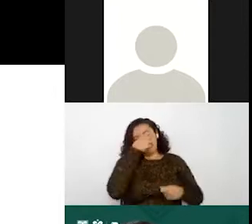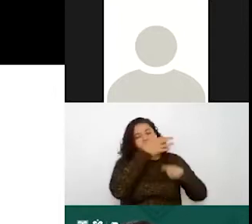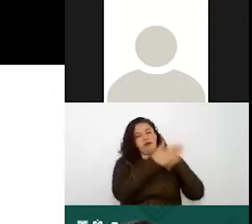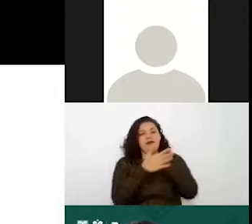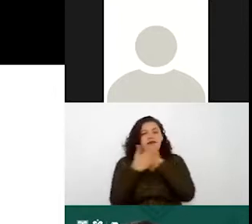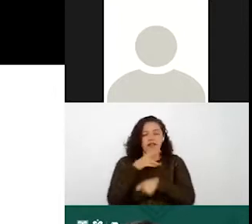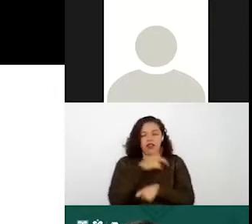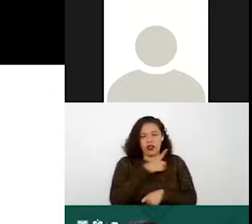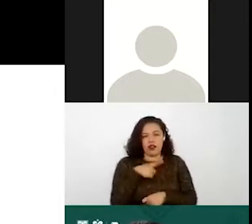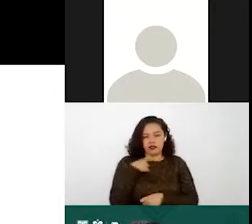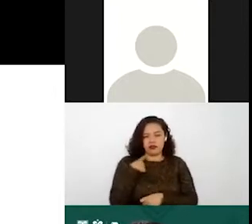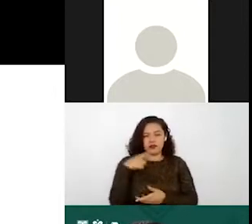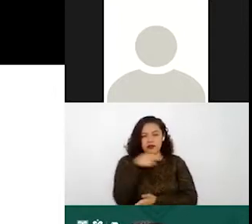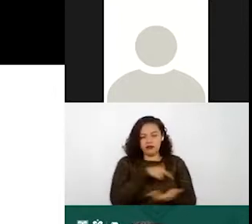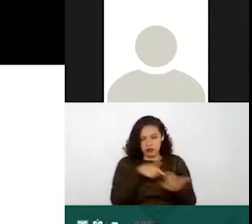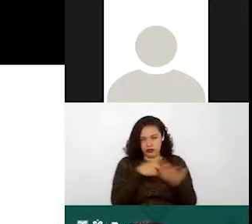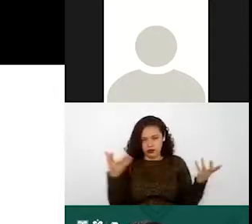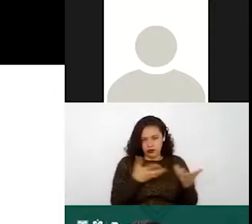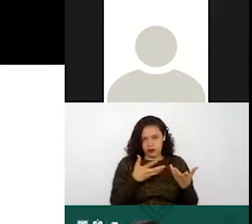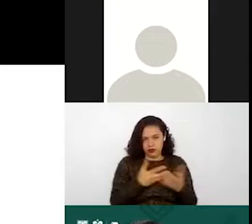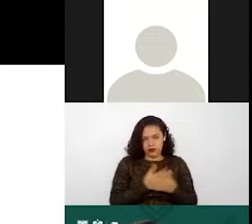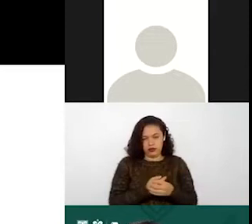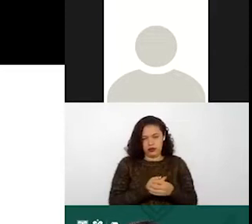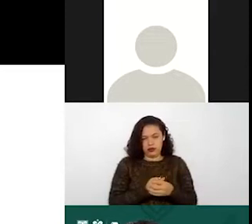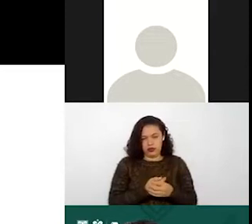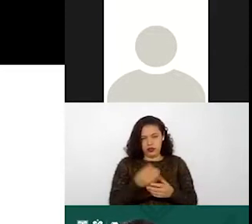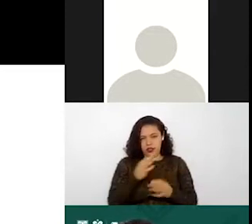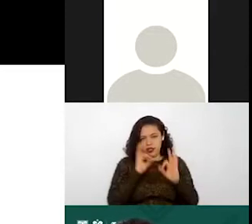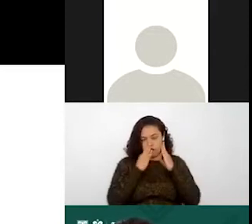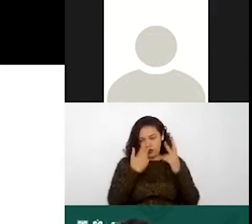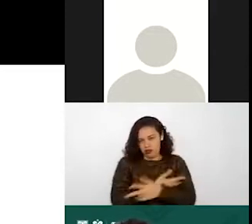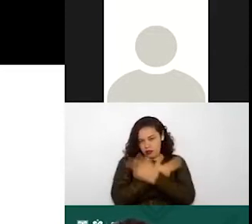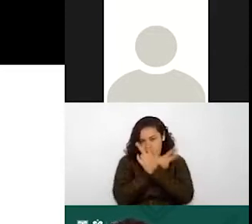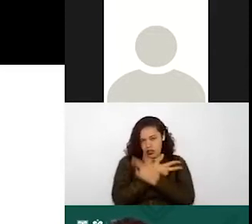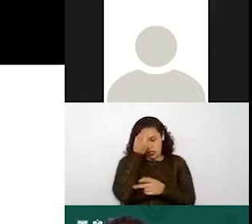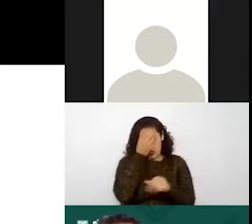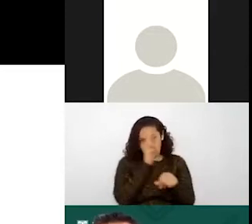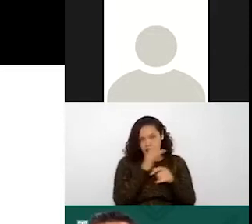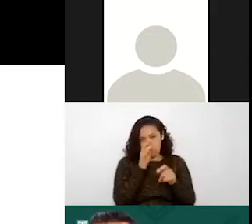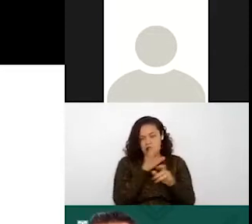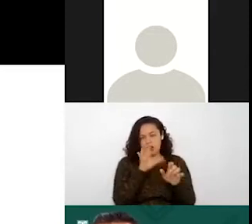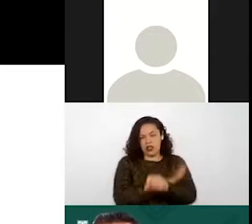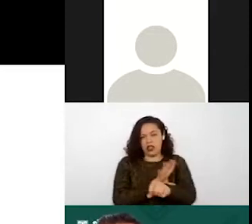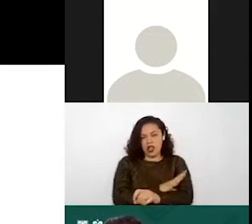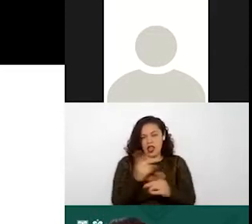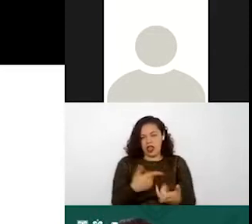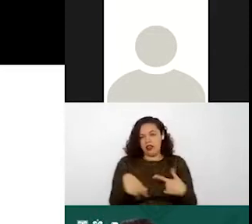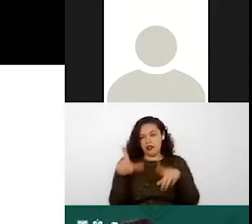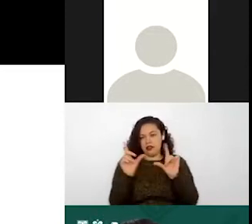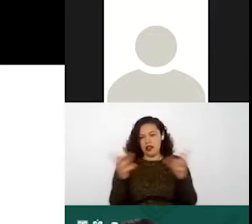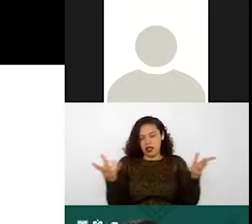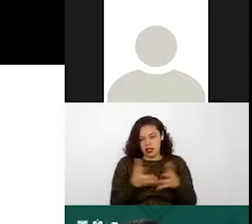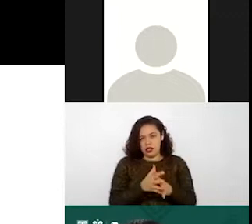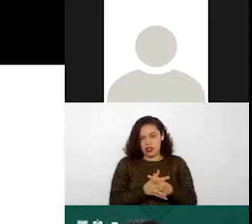señalar el lugar en donde se va a llevar a cabo si va a ser de forma virtual la dirección electrónica y la plataforma en la cual se va